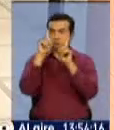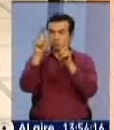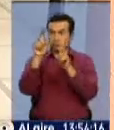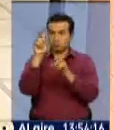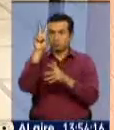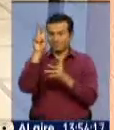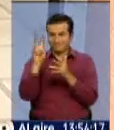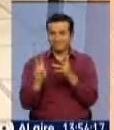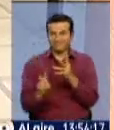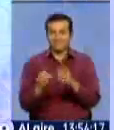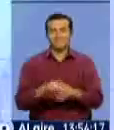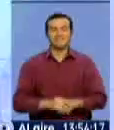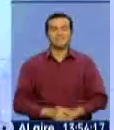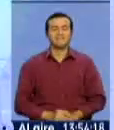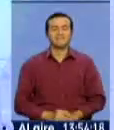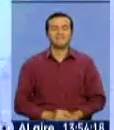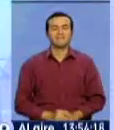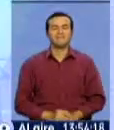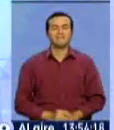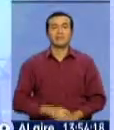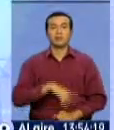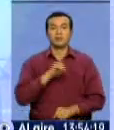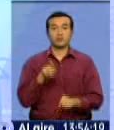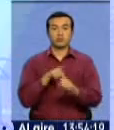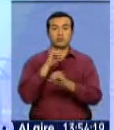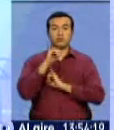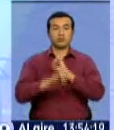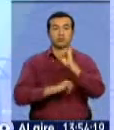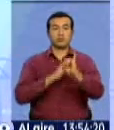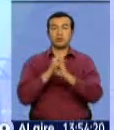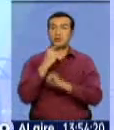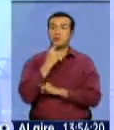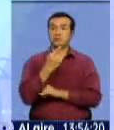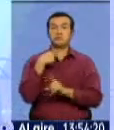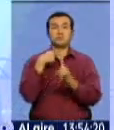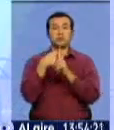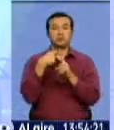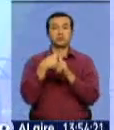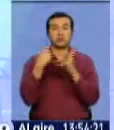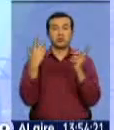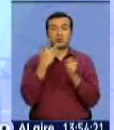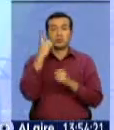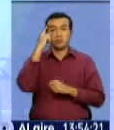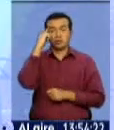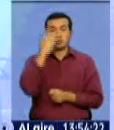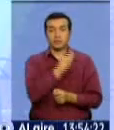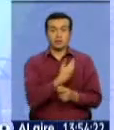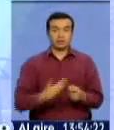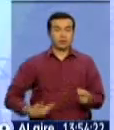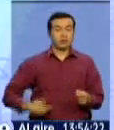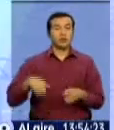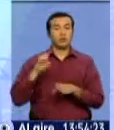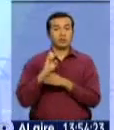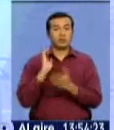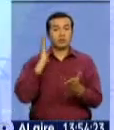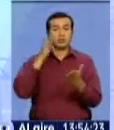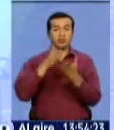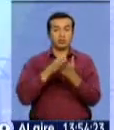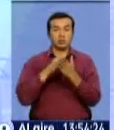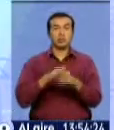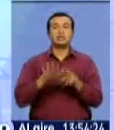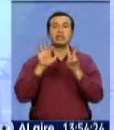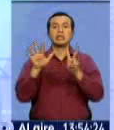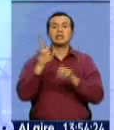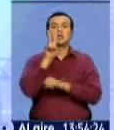Alexis Moncayo, Ecuador TV. Expertos internacionales califican como positiva la presencia del gobernante ecuatoriano en la